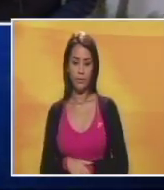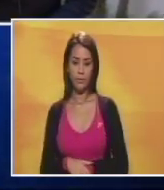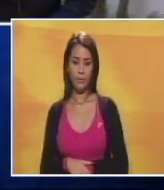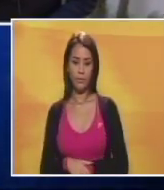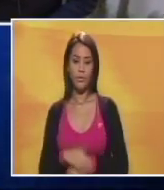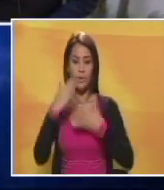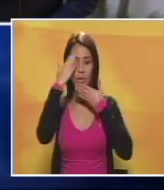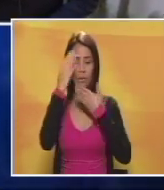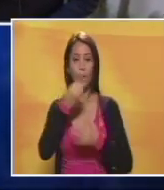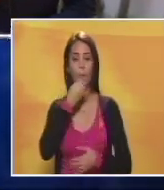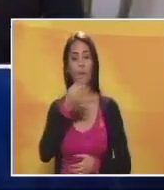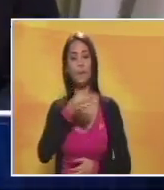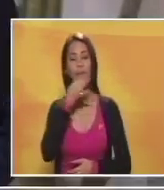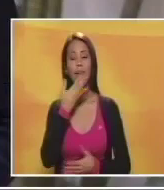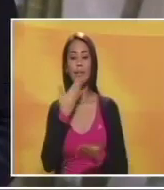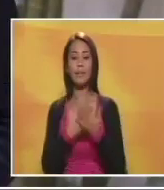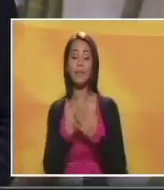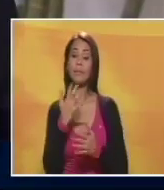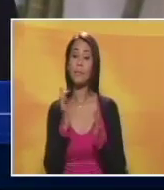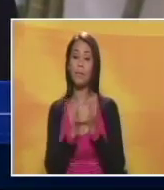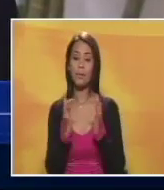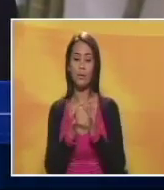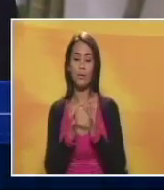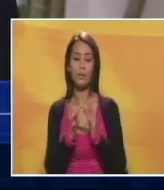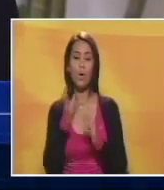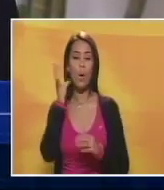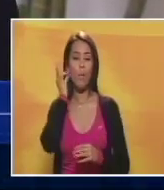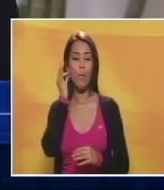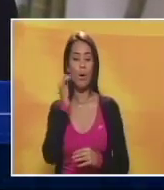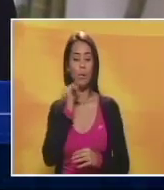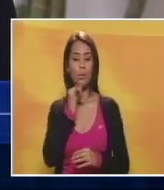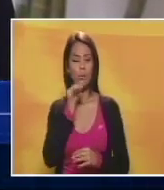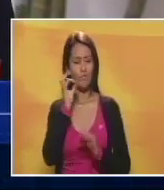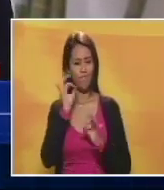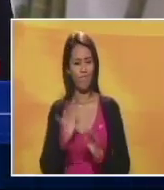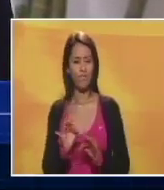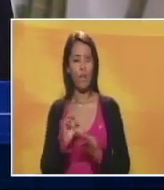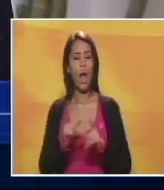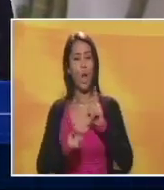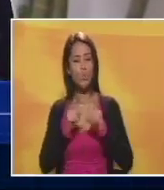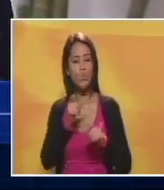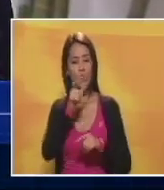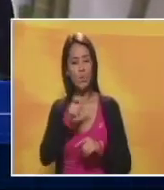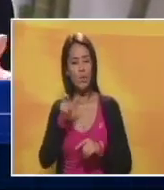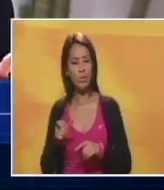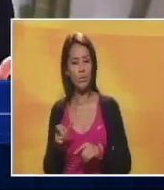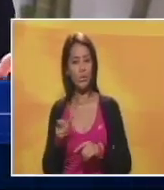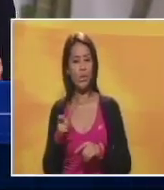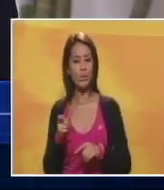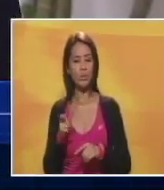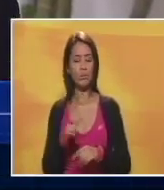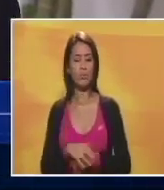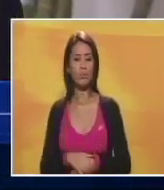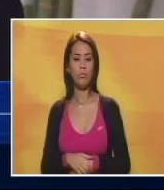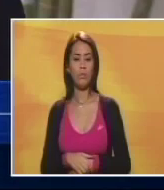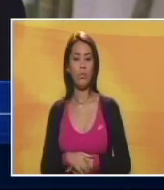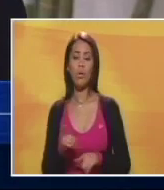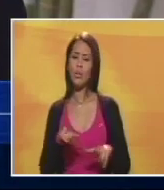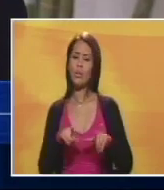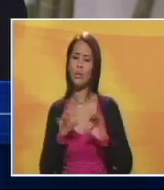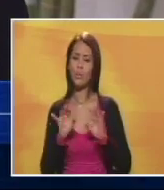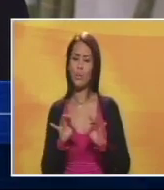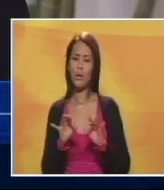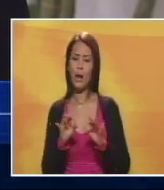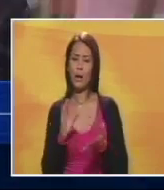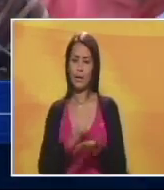Hola, buenas tardes. Gracias por el contacto. Maribel Castillo también informó que algunos objetos personales fueron sustraídos por varios sujetos durante los actos de ayer